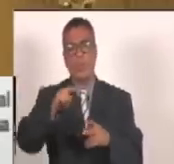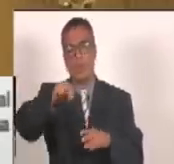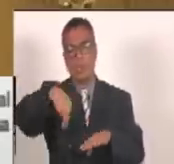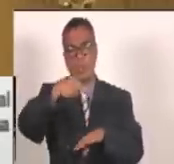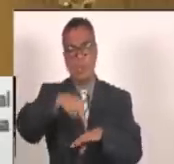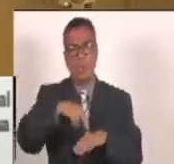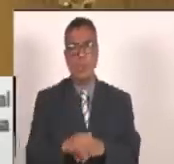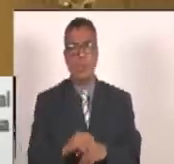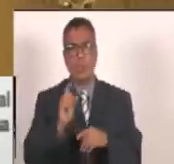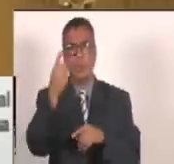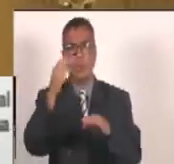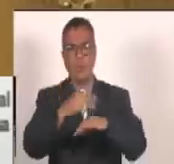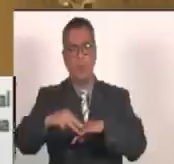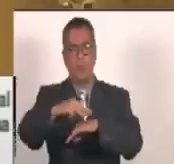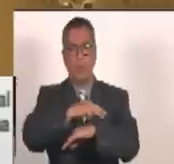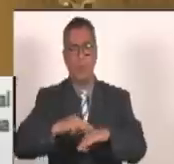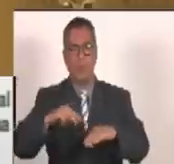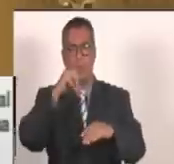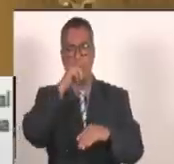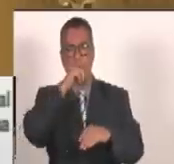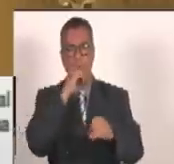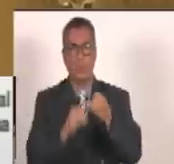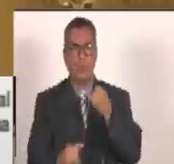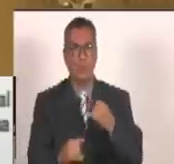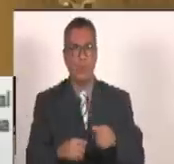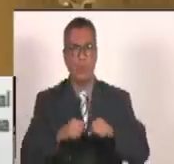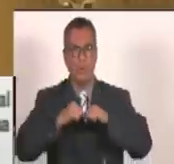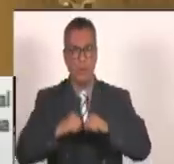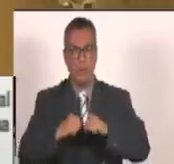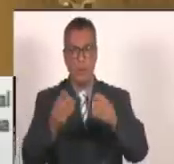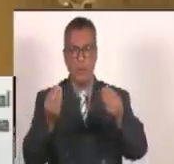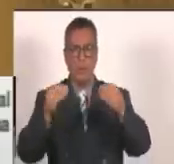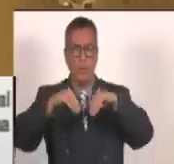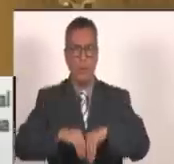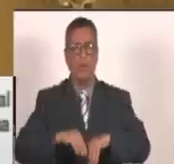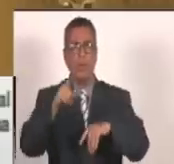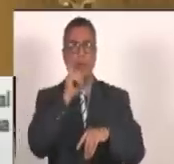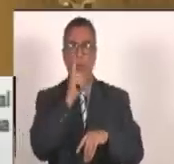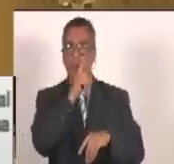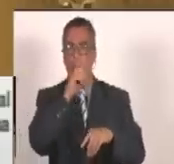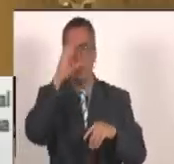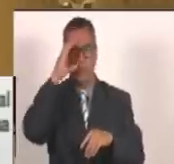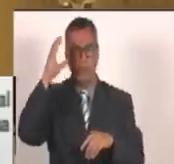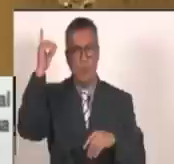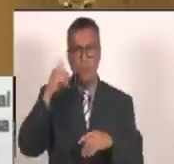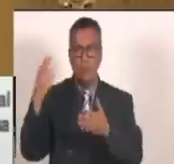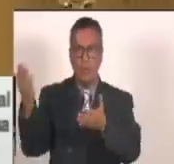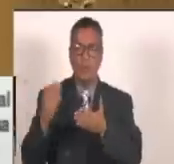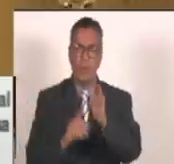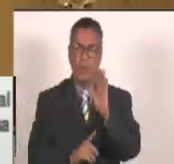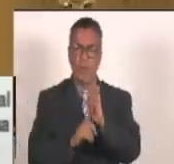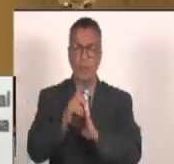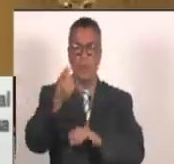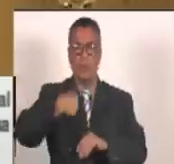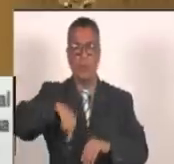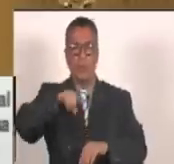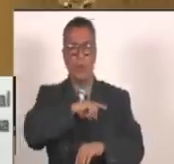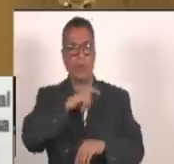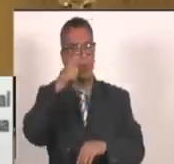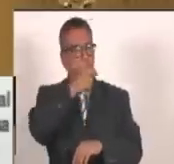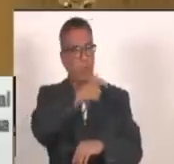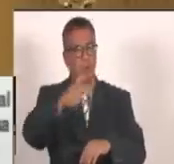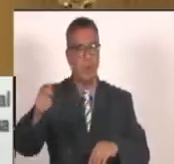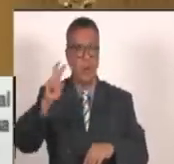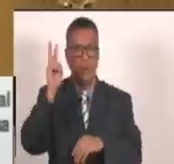Nacional y el primer ministro para terminar de consolidar esos acuerdos que en el nombre de Dios traerán prosperidad a nuestro